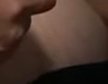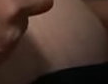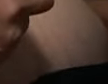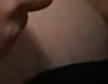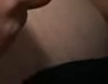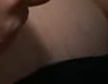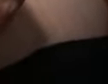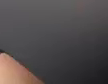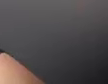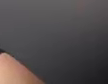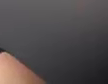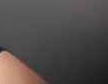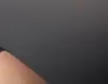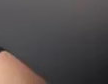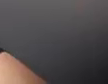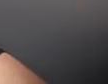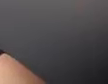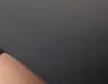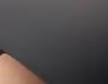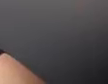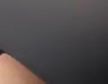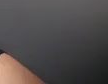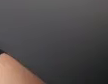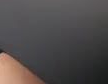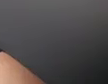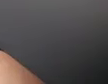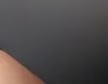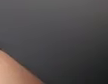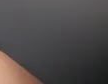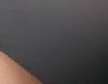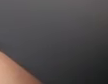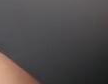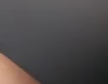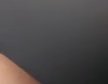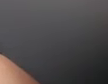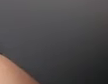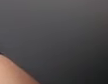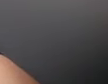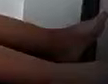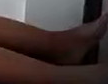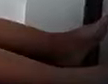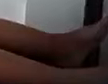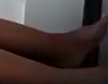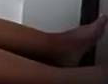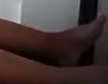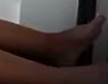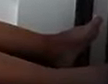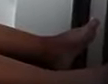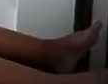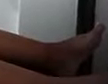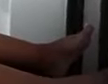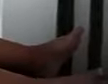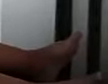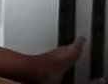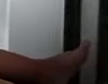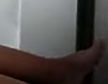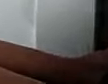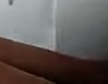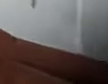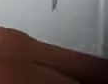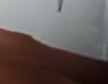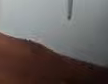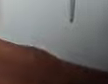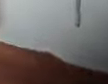afiliada e identificada el primer control prenatal, representando un 100% al total de las usuarias inscritas a la ruta.